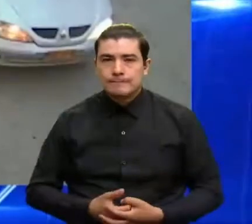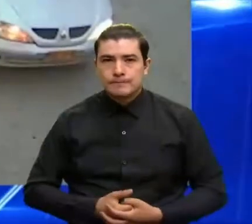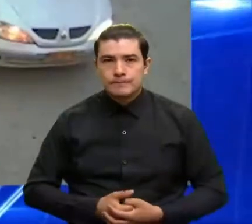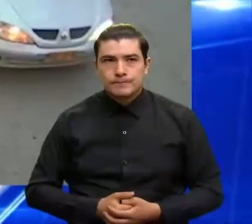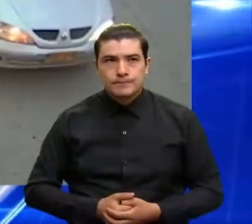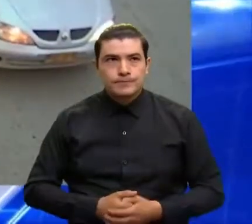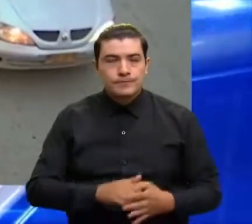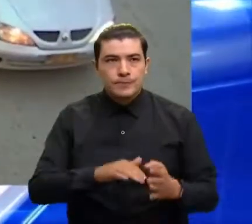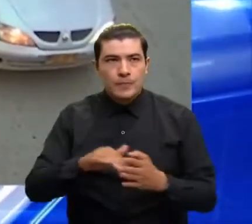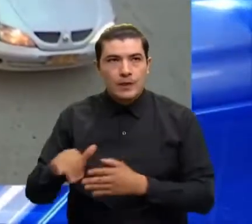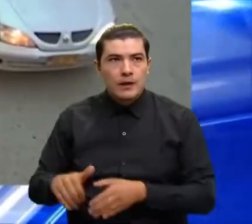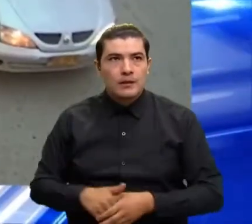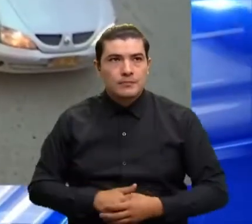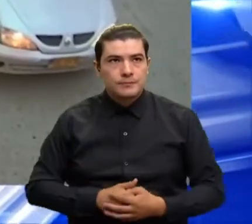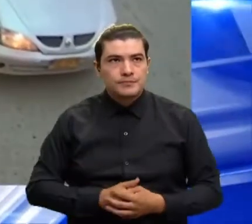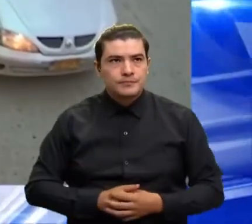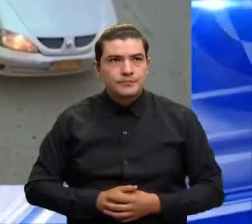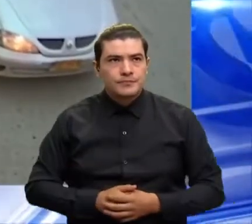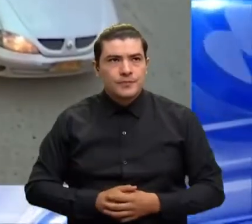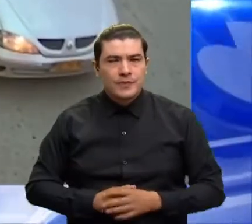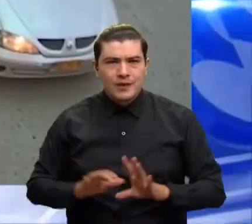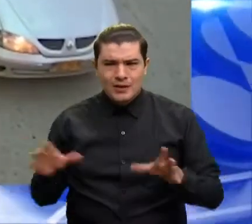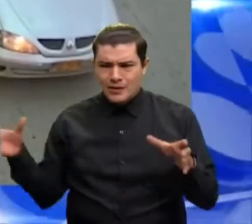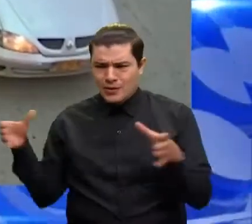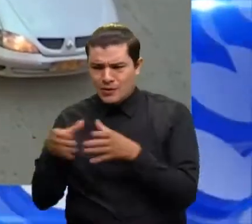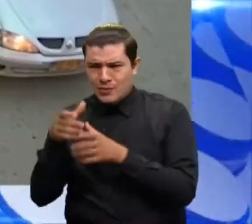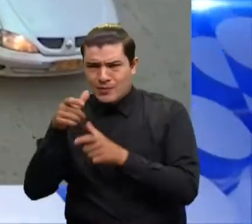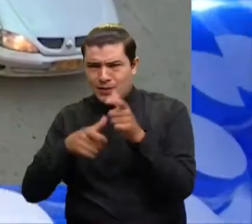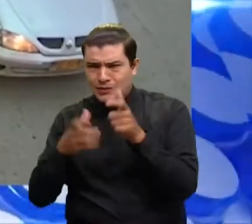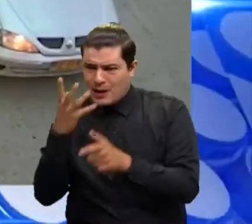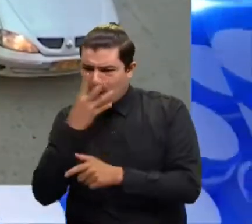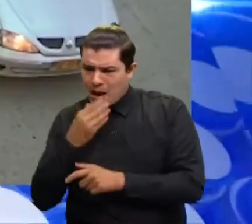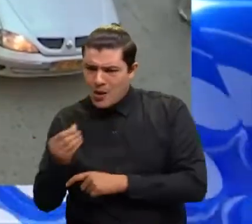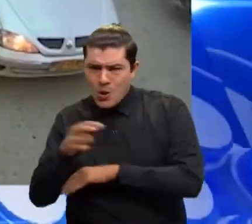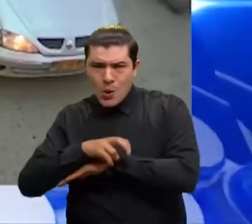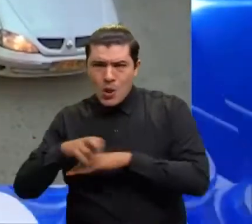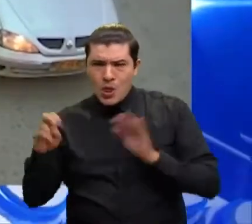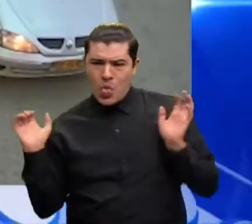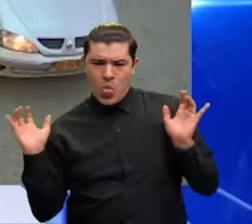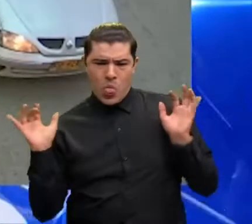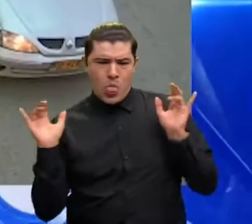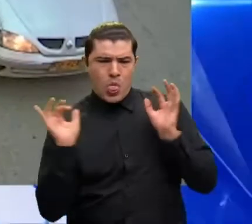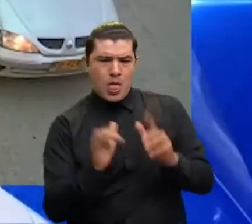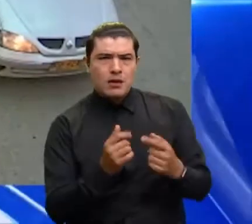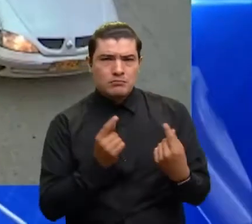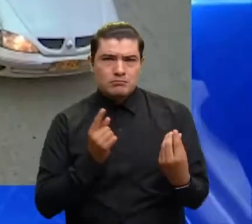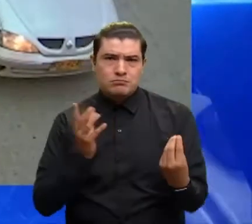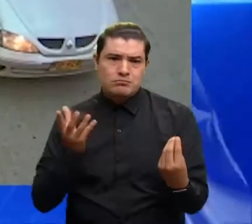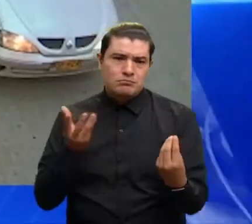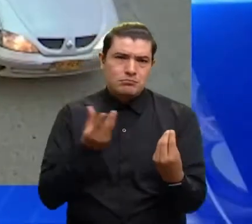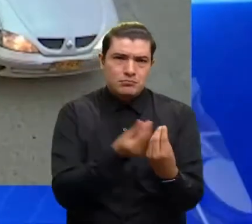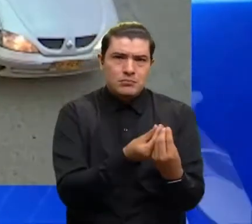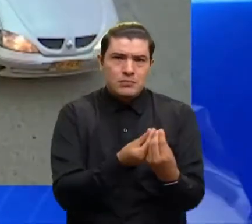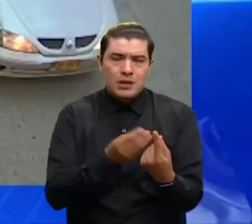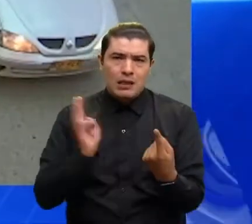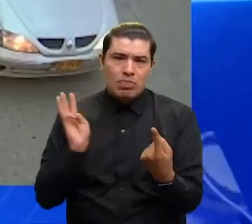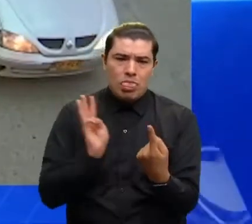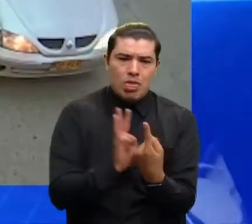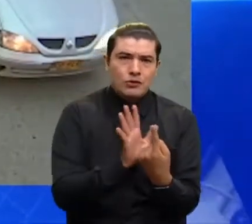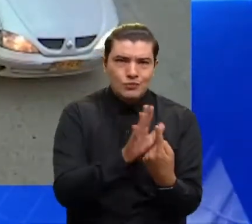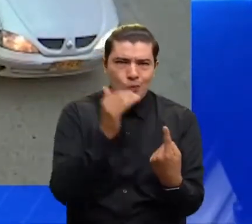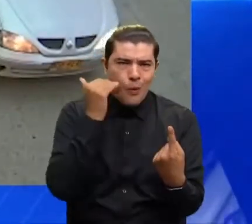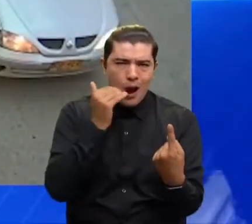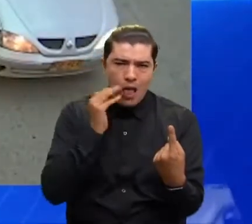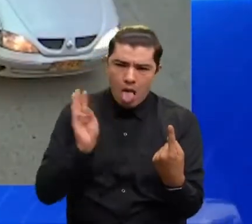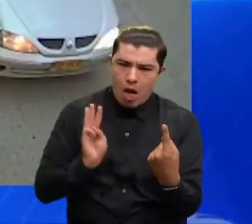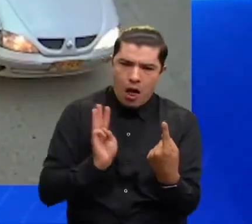Un nuevo robo en manada quedó registrado en cámaras de seguridad en Cúcuta. Una mujer fue víctima de hurto por tres sujetos que la abordaron en plena vía